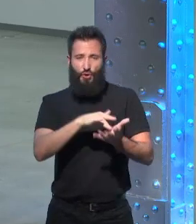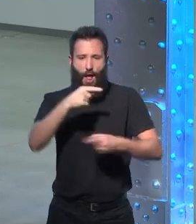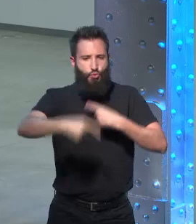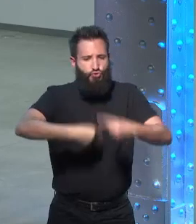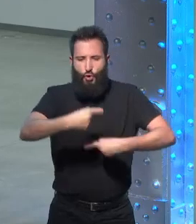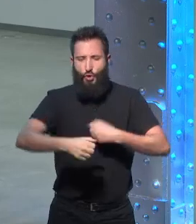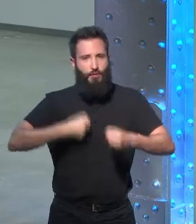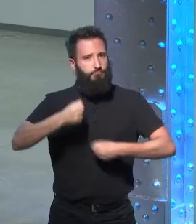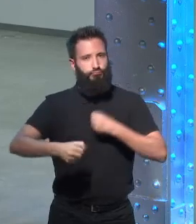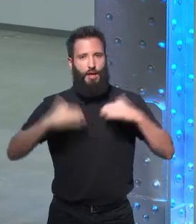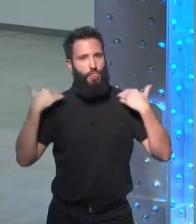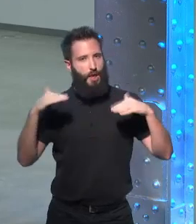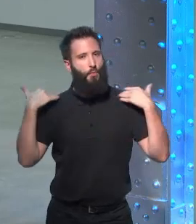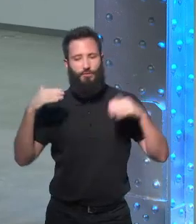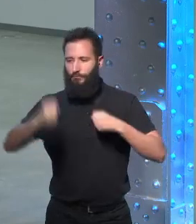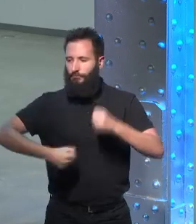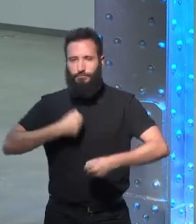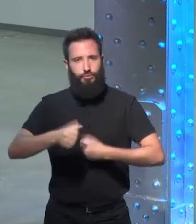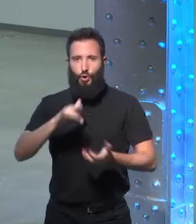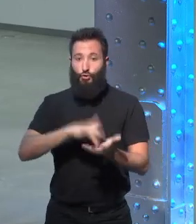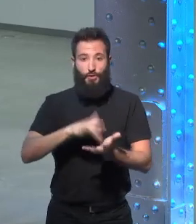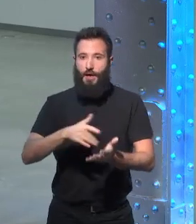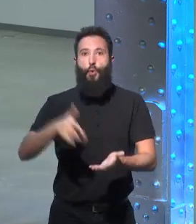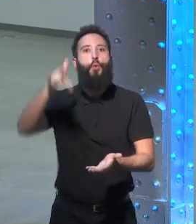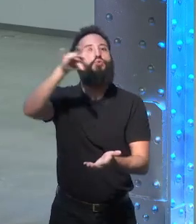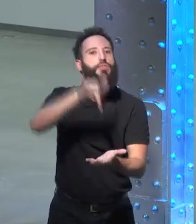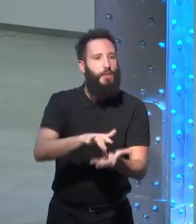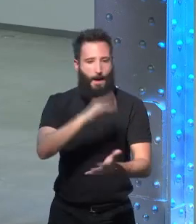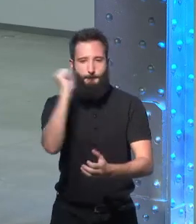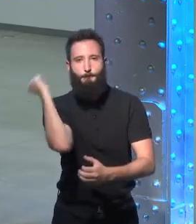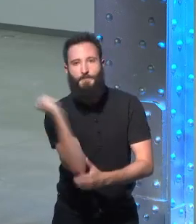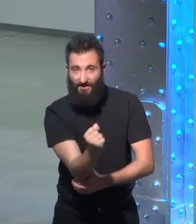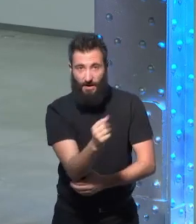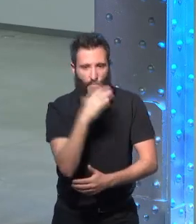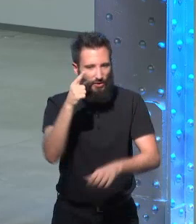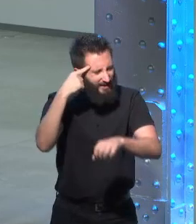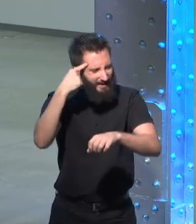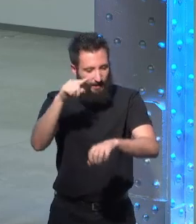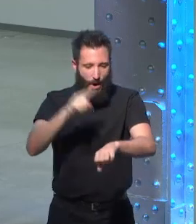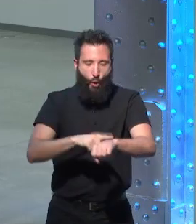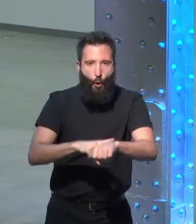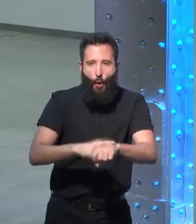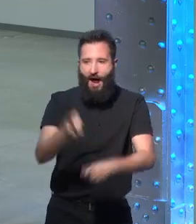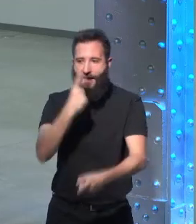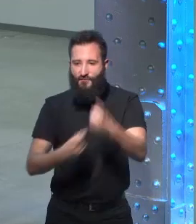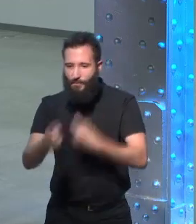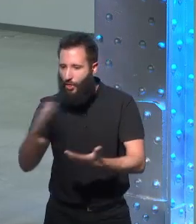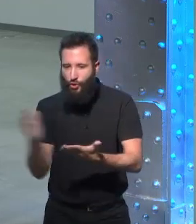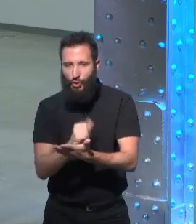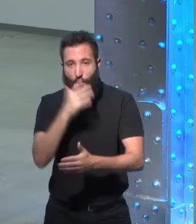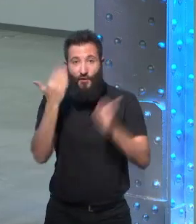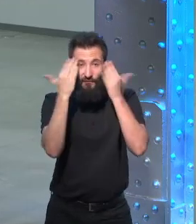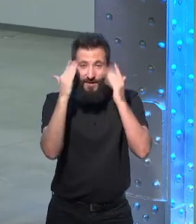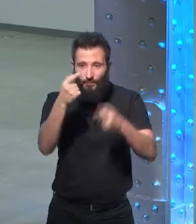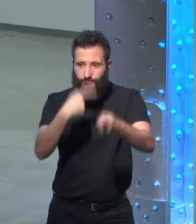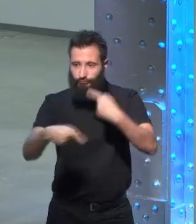los días que salía a correr, y la mataron, ¿vale? Fueron a ella sabiendo la hora, le cogieron la información porque la compartía